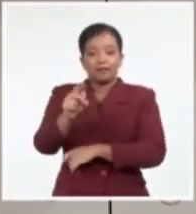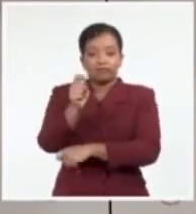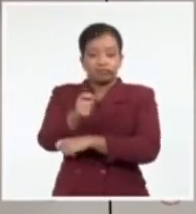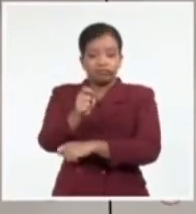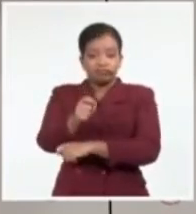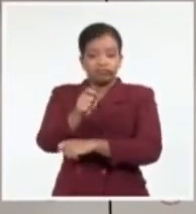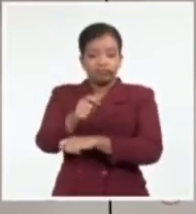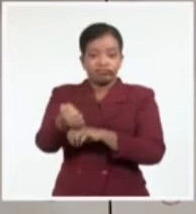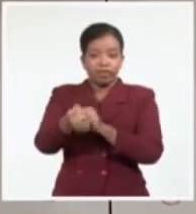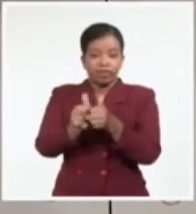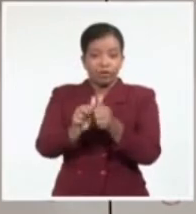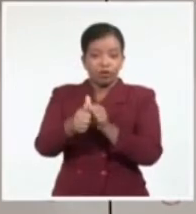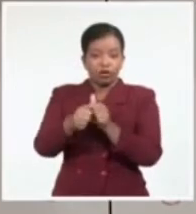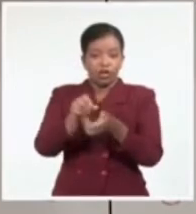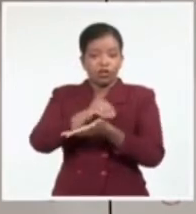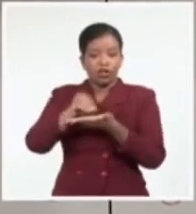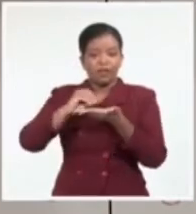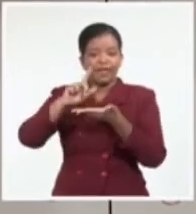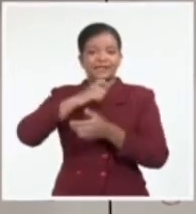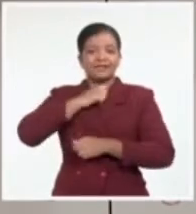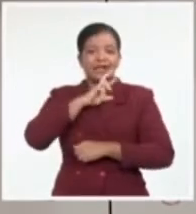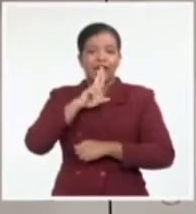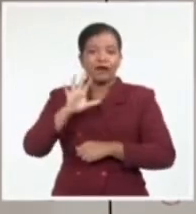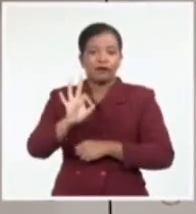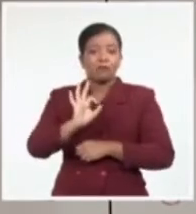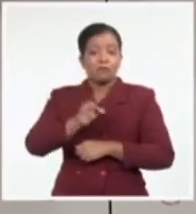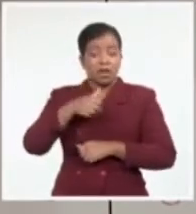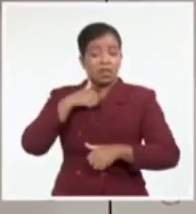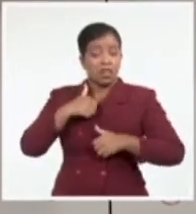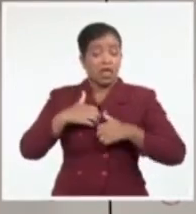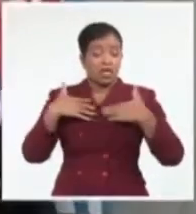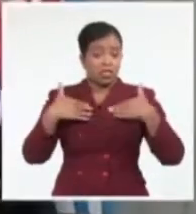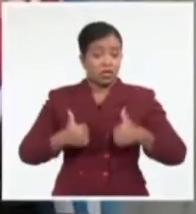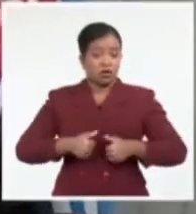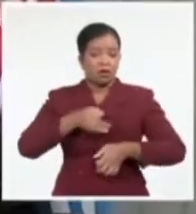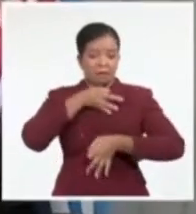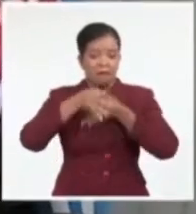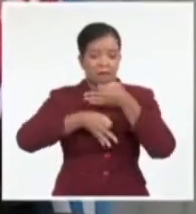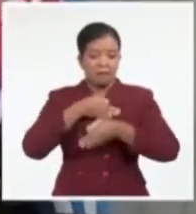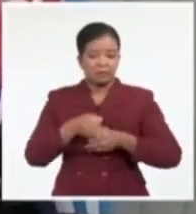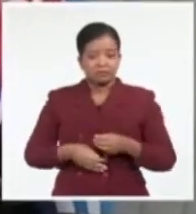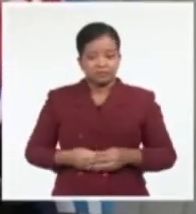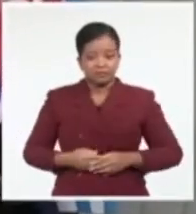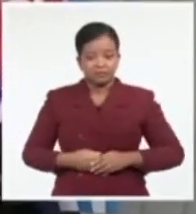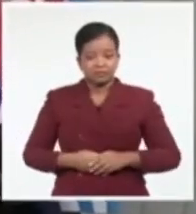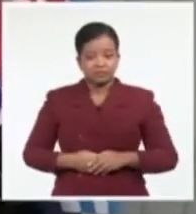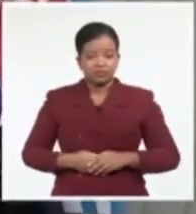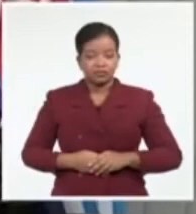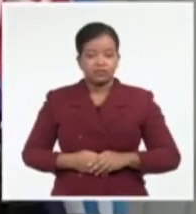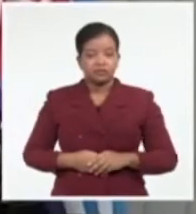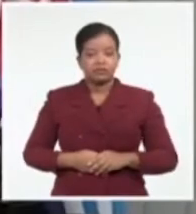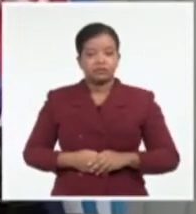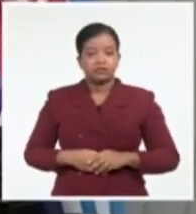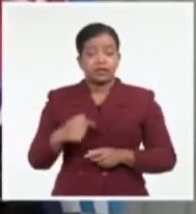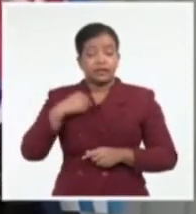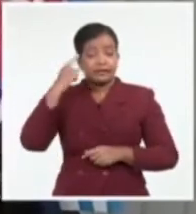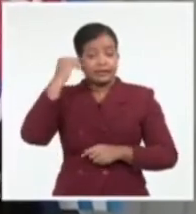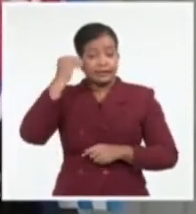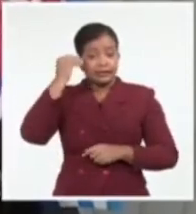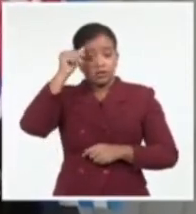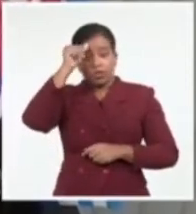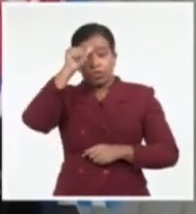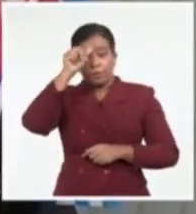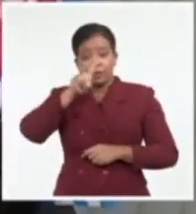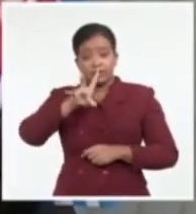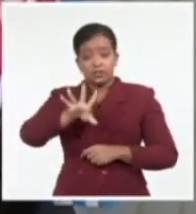Rendimiento Cerro Pelado, según nos indica el director del centro, Joel Pérez Crespo. Considero que el domingo 25 será un